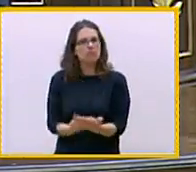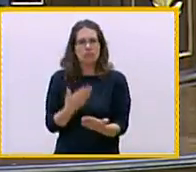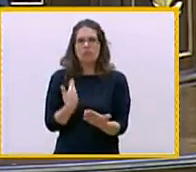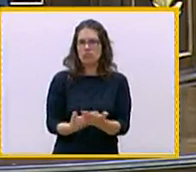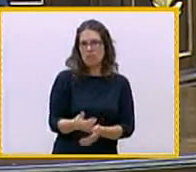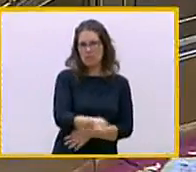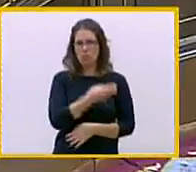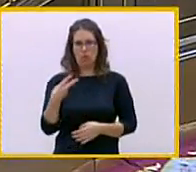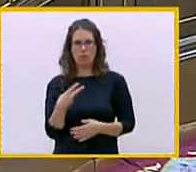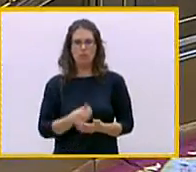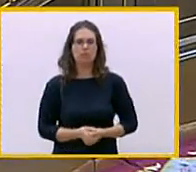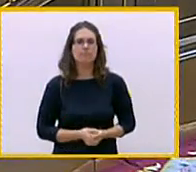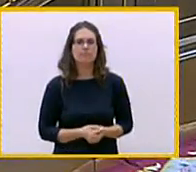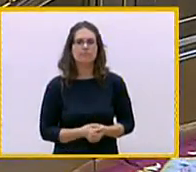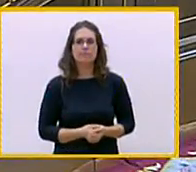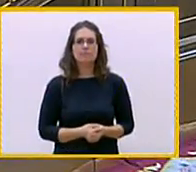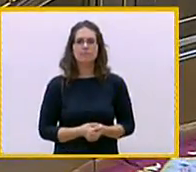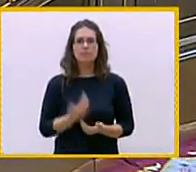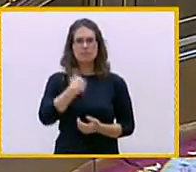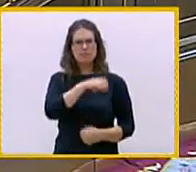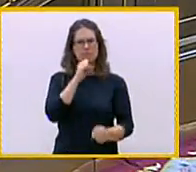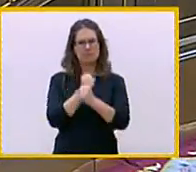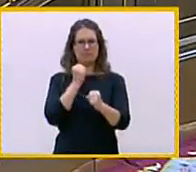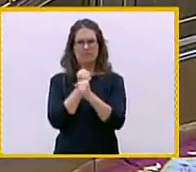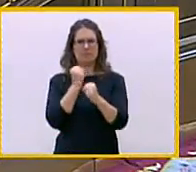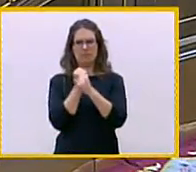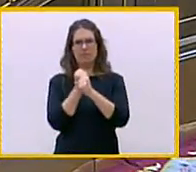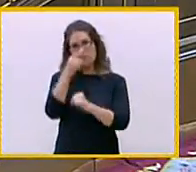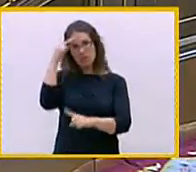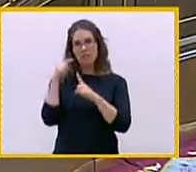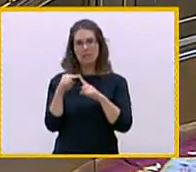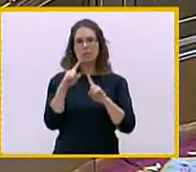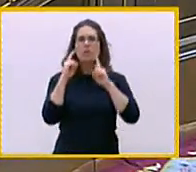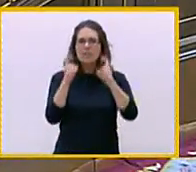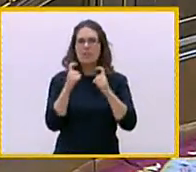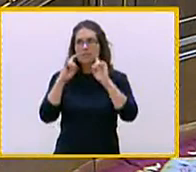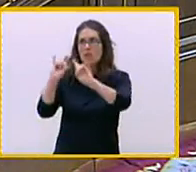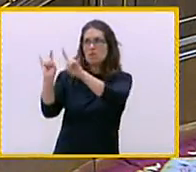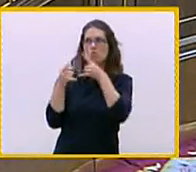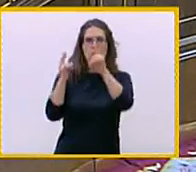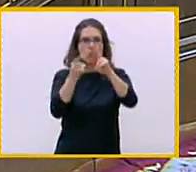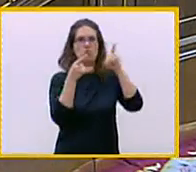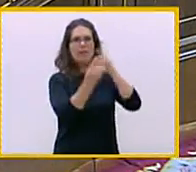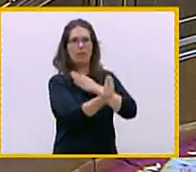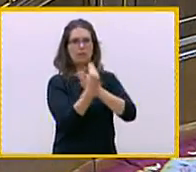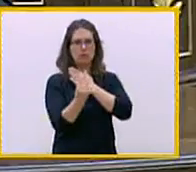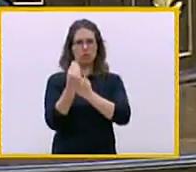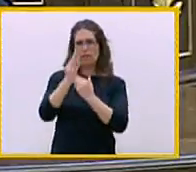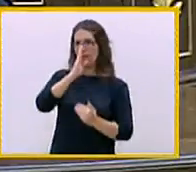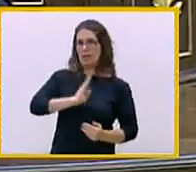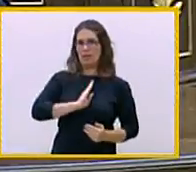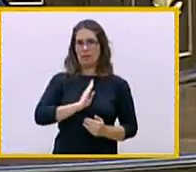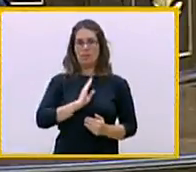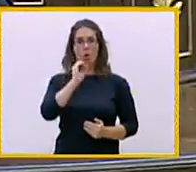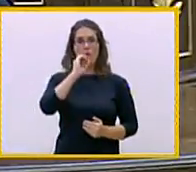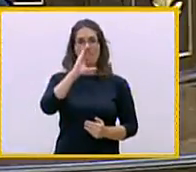serlo. Hemos trabajado para seguir atrayendo inversión directa a España, el 7º país de la OCDE